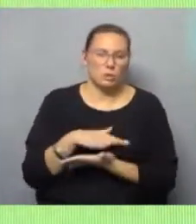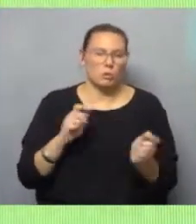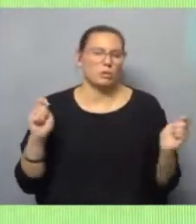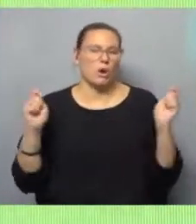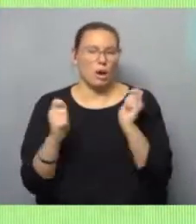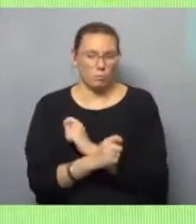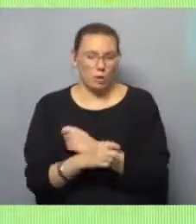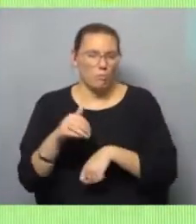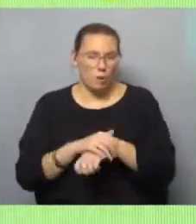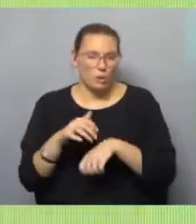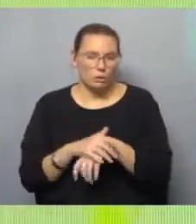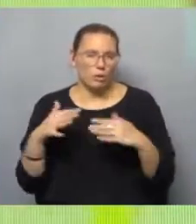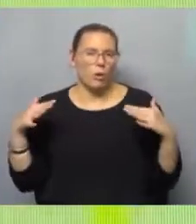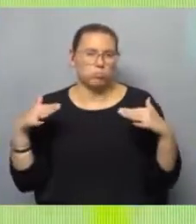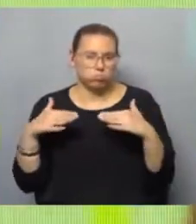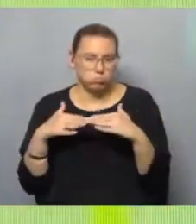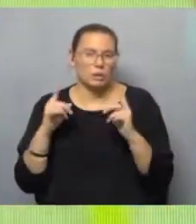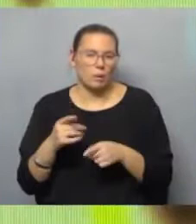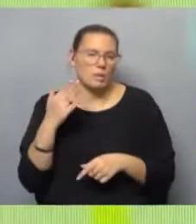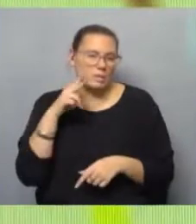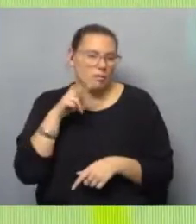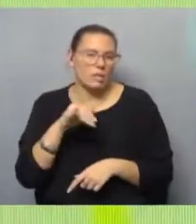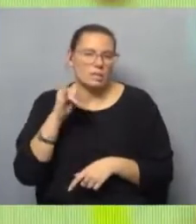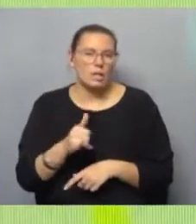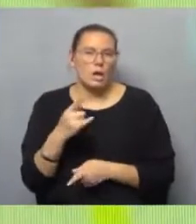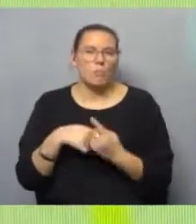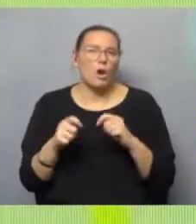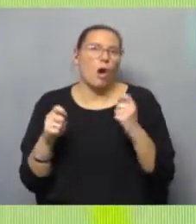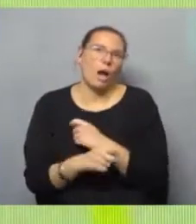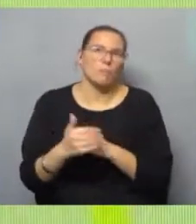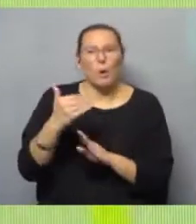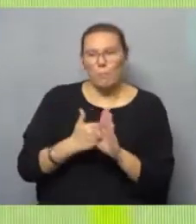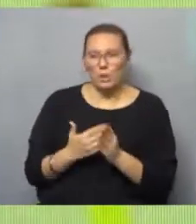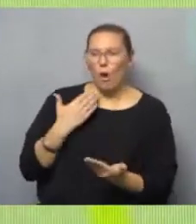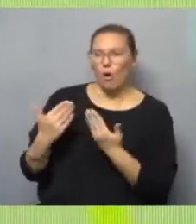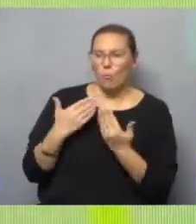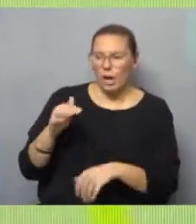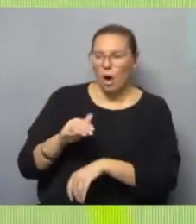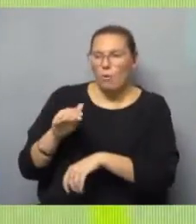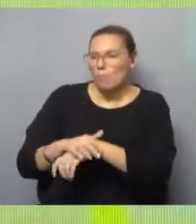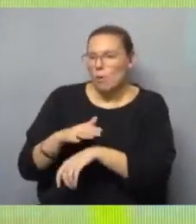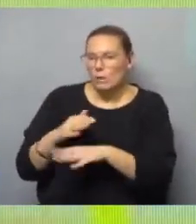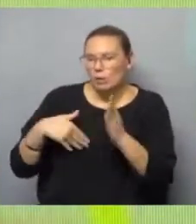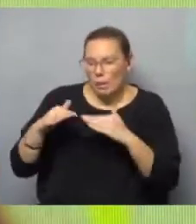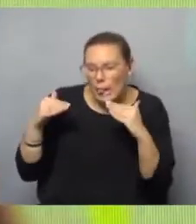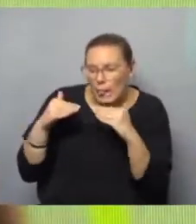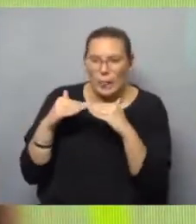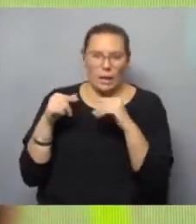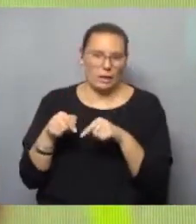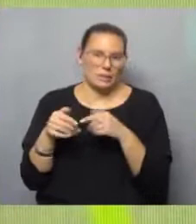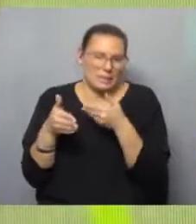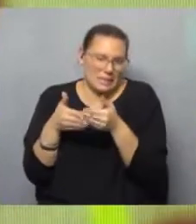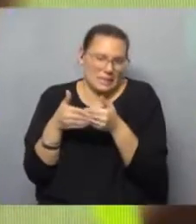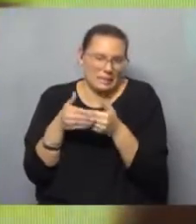colisión se van a identificar también y van a tener sus alteraciones, pero menores van a ser sus modificaciones con respecto a las que se encuentran más